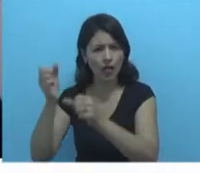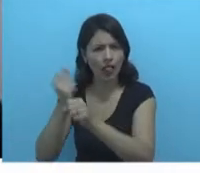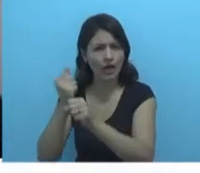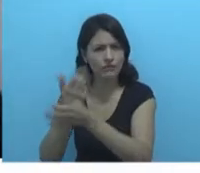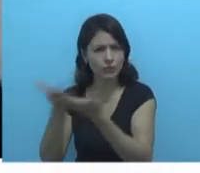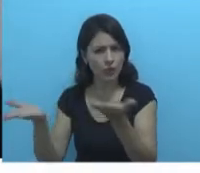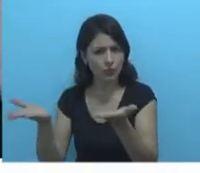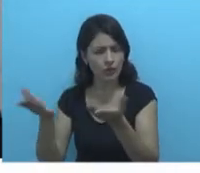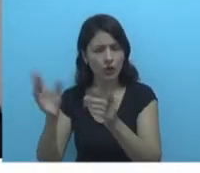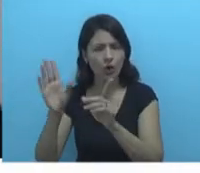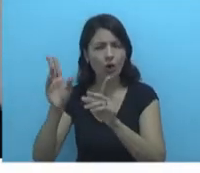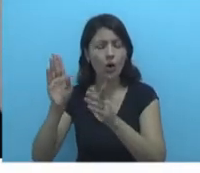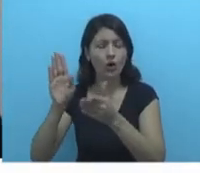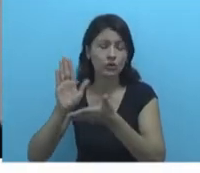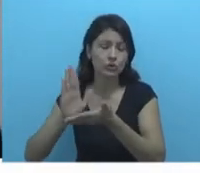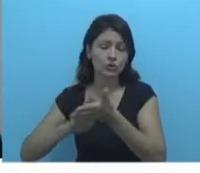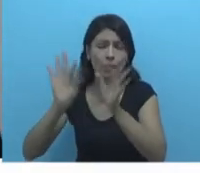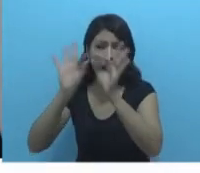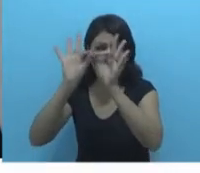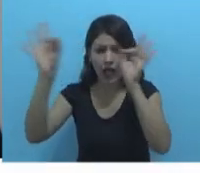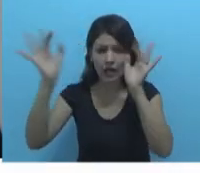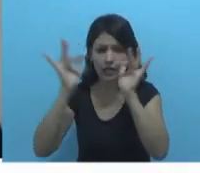de conectividad.